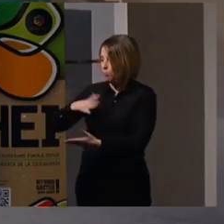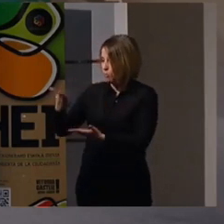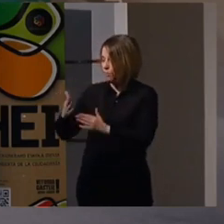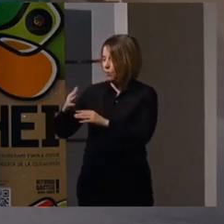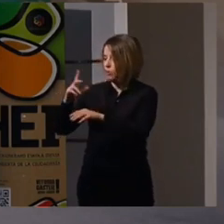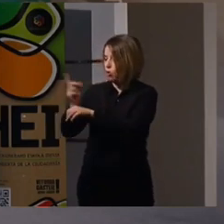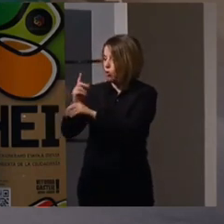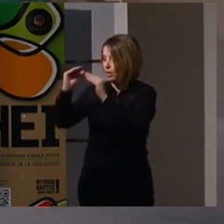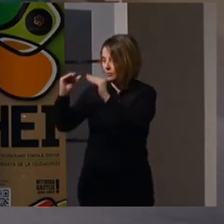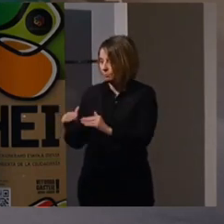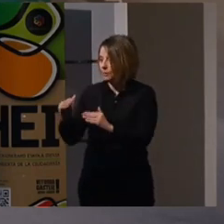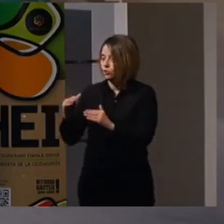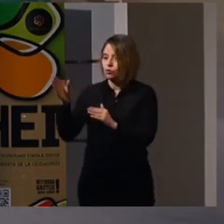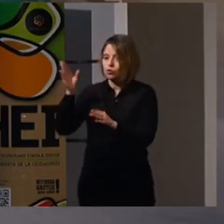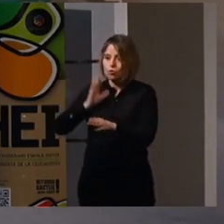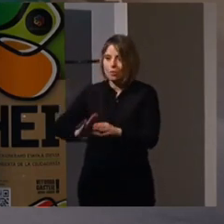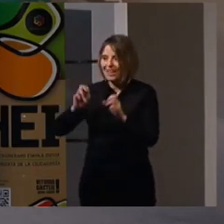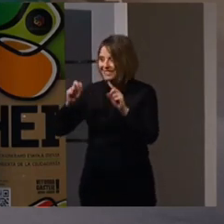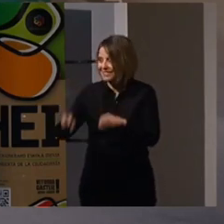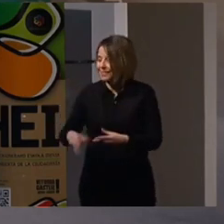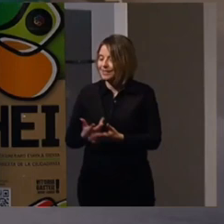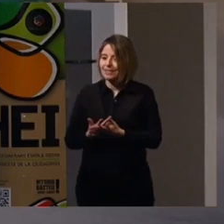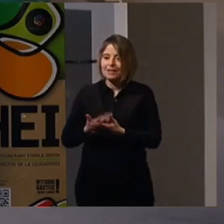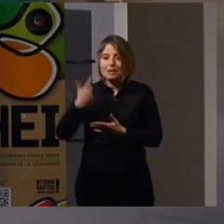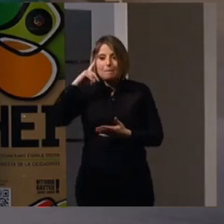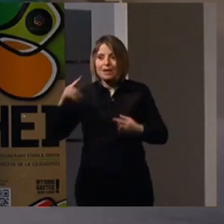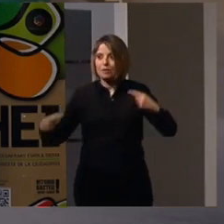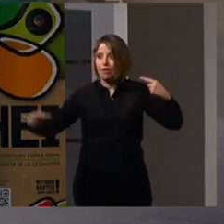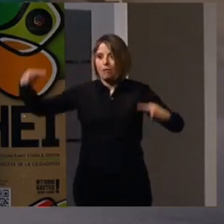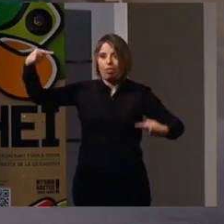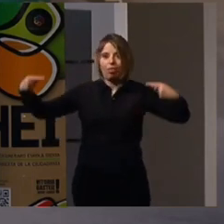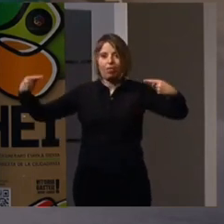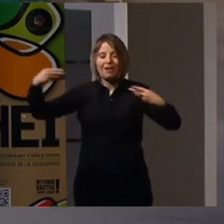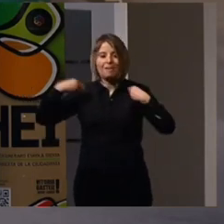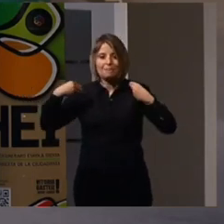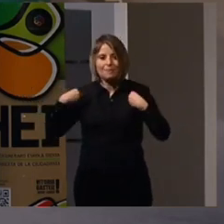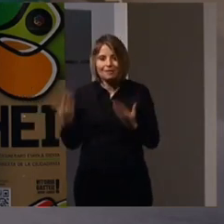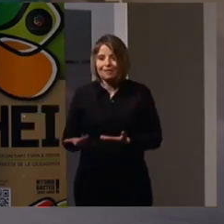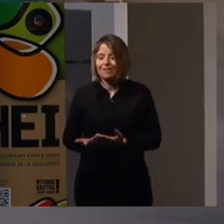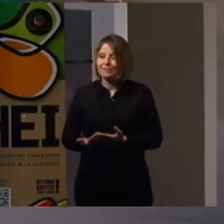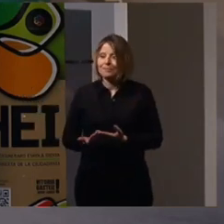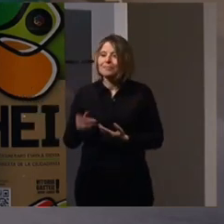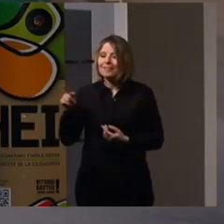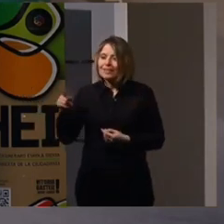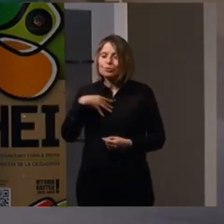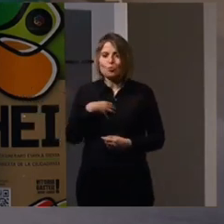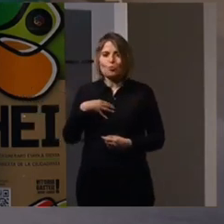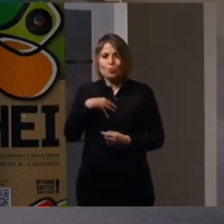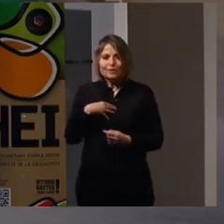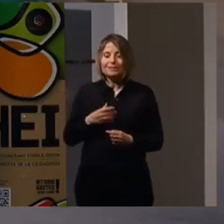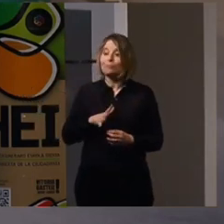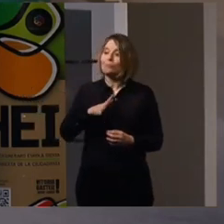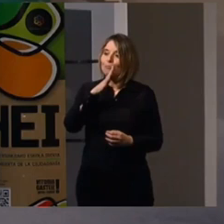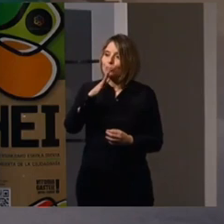deje de echar horas extras sin cobrar, ¿no? Entonces vivimos como en esa disonancia Y cuesta mucho, pero precisamente por eso yo creo que